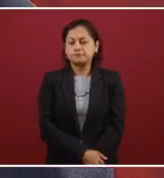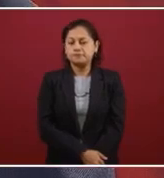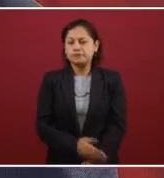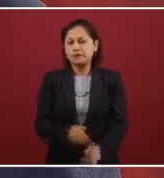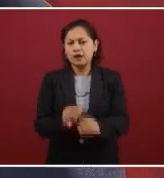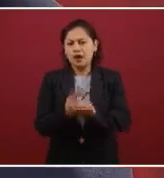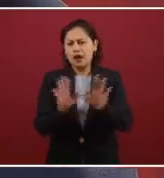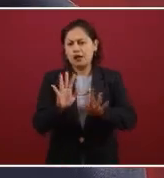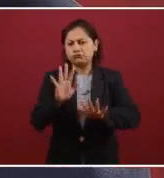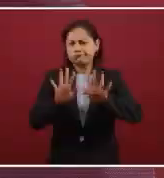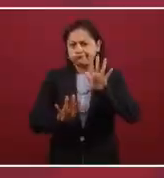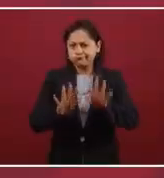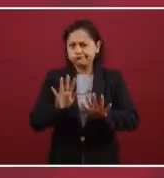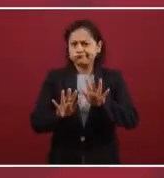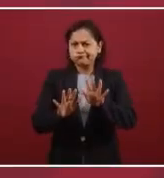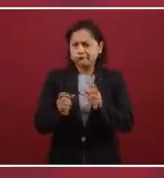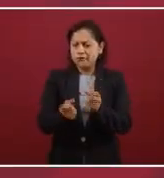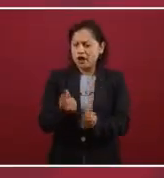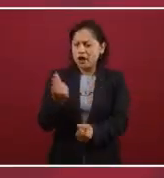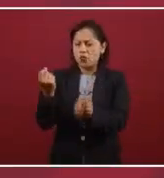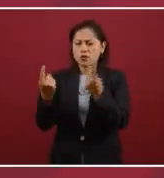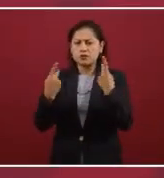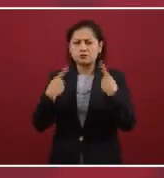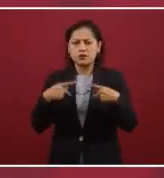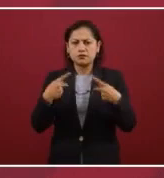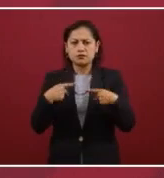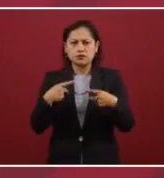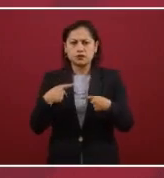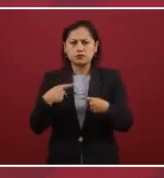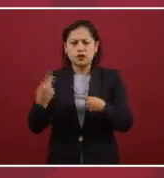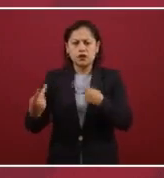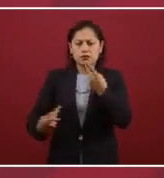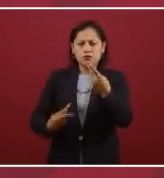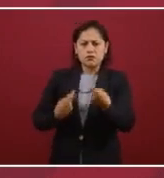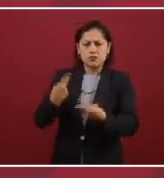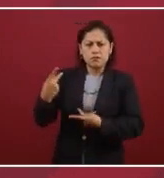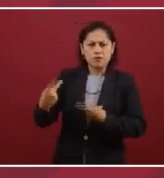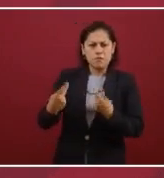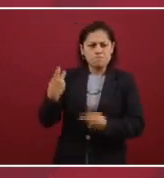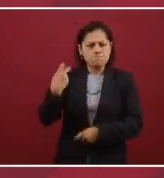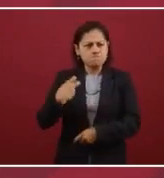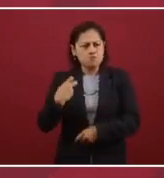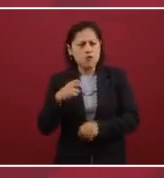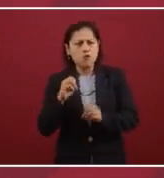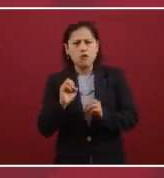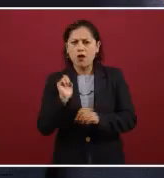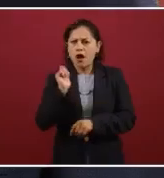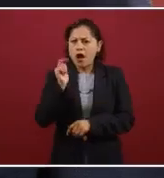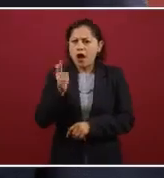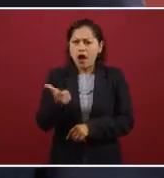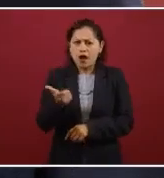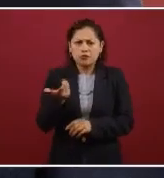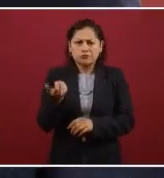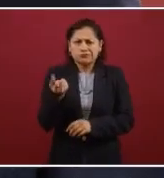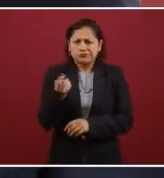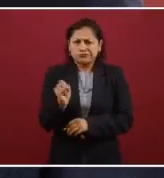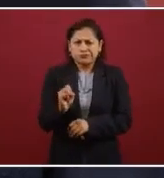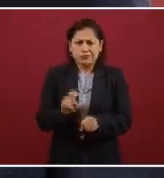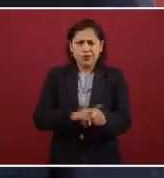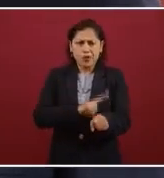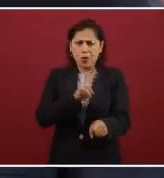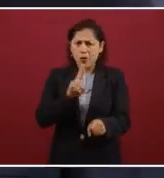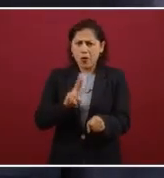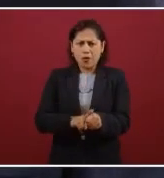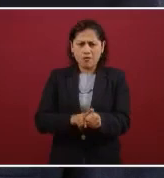cuestionamientos a lo que hace el gobierno, pero esto, como lo he dicho en otras ocasiones, es normal en